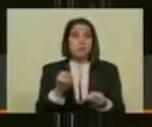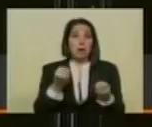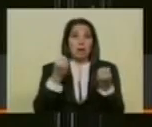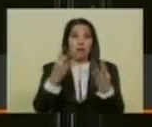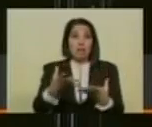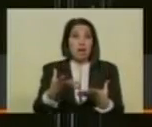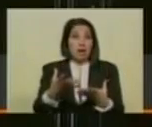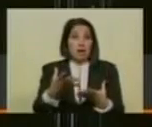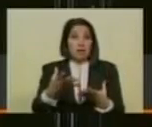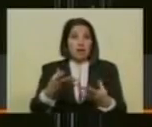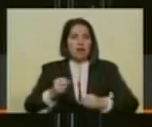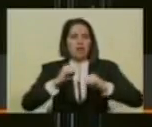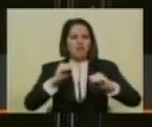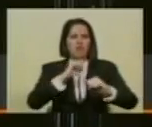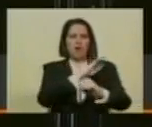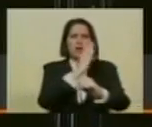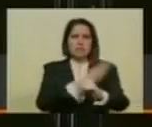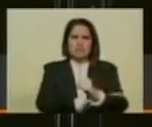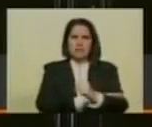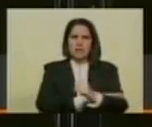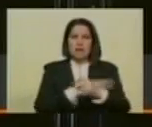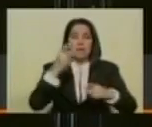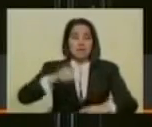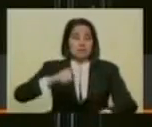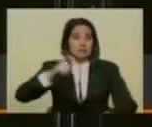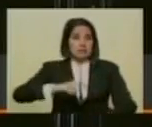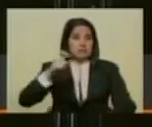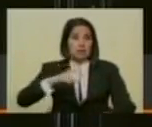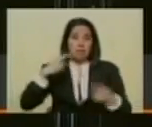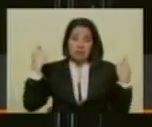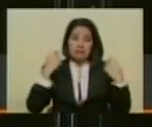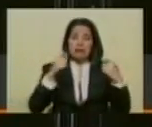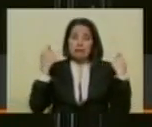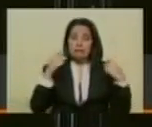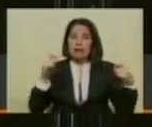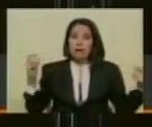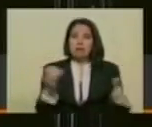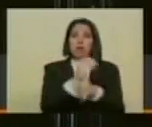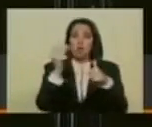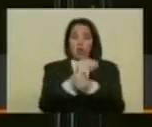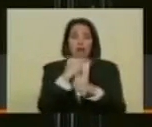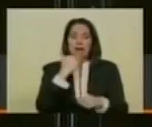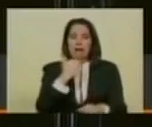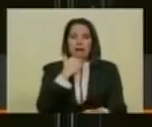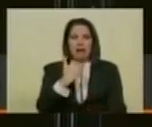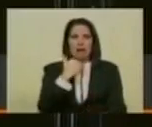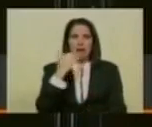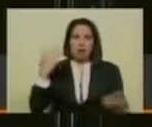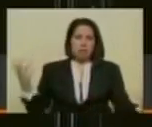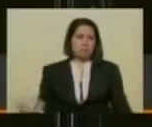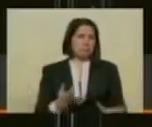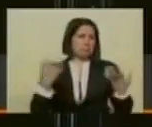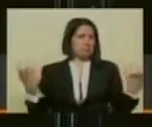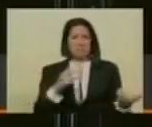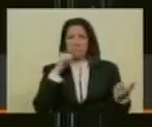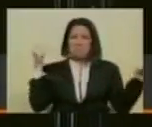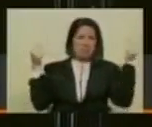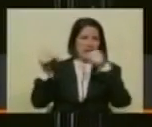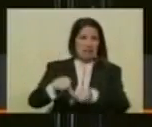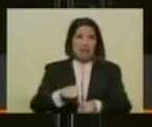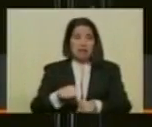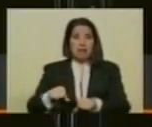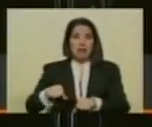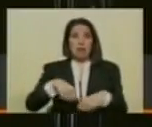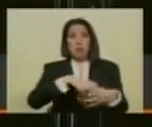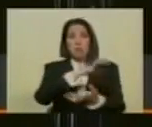combustible necesario para intentar, como lo intentaron y como lo lograron en cierta medida, incendiar nuestro país, llenarlo